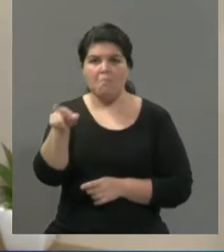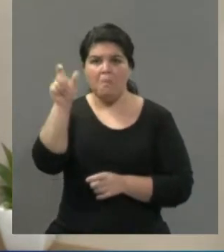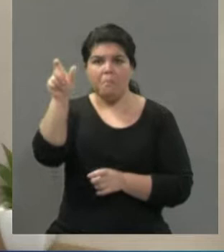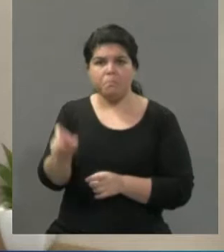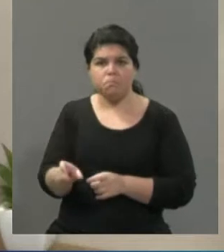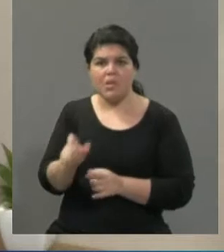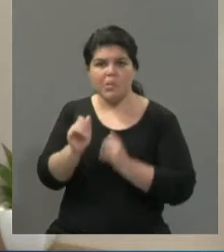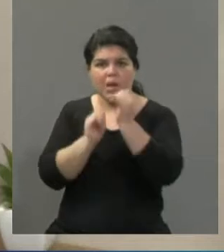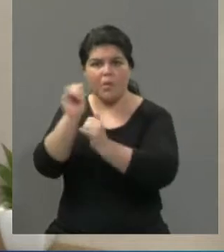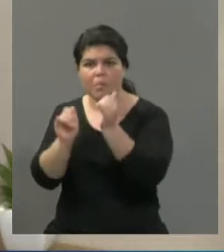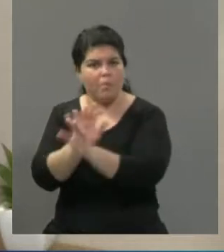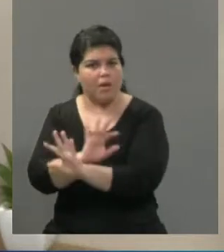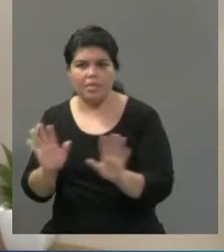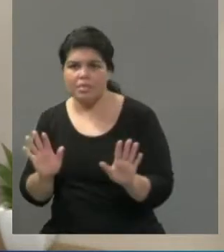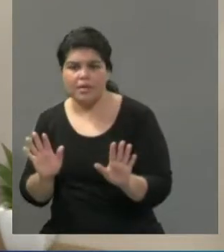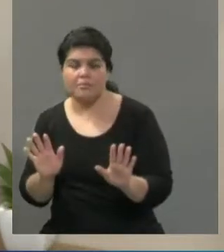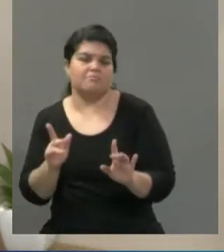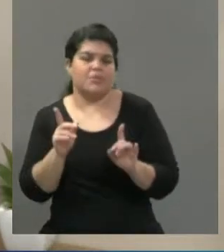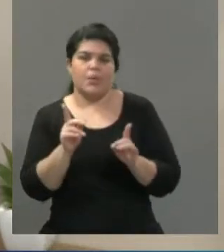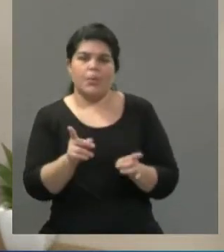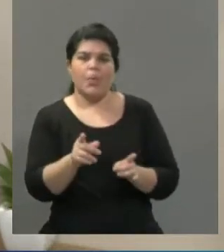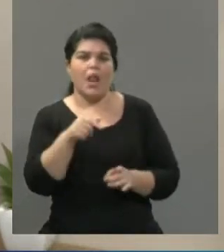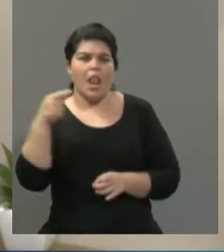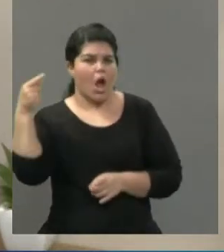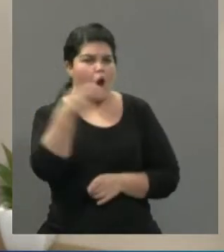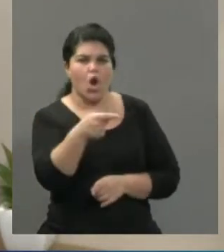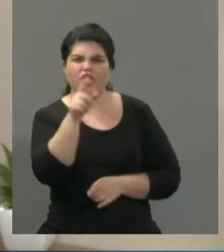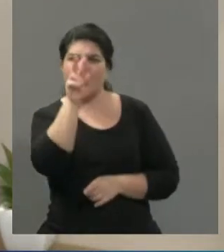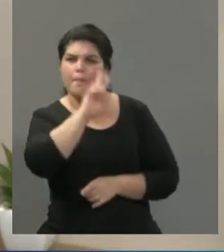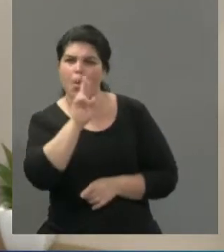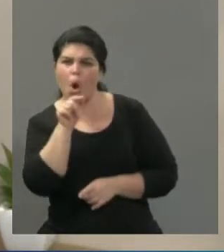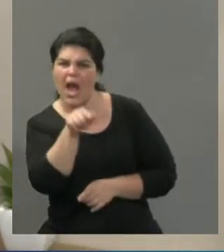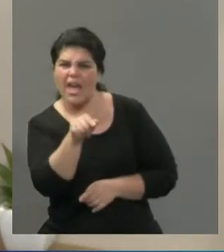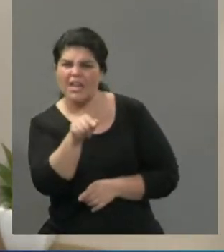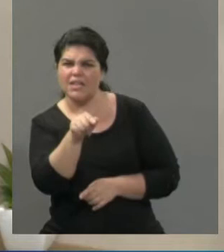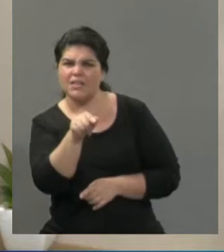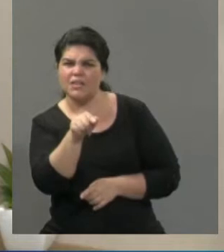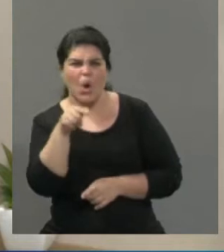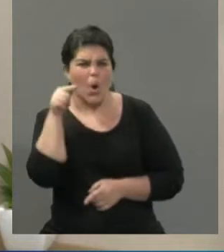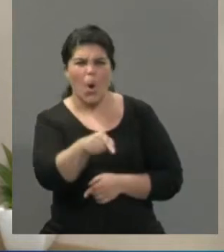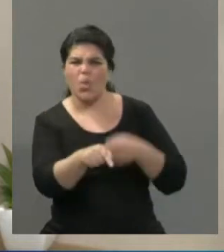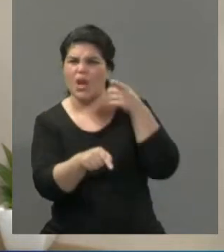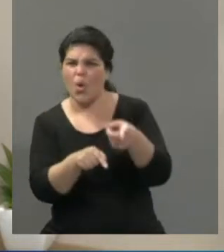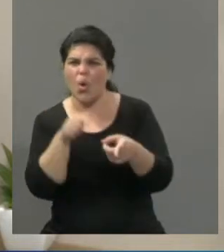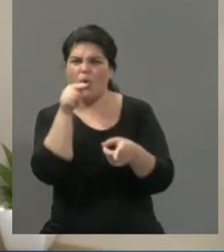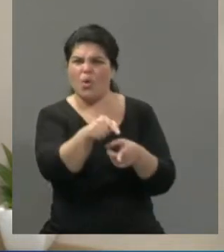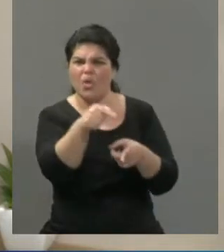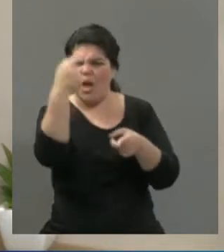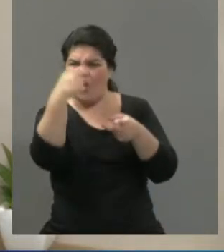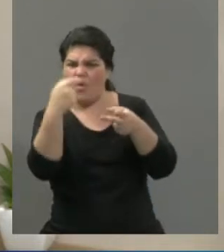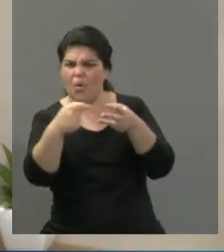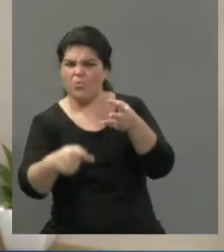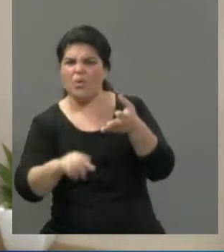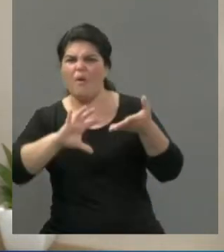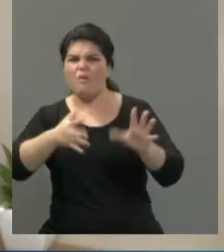era ir por otro lado, por el lado de la agresión a Florencia Peña, por el lado de tratarla de cualquier cosa, de